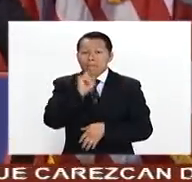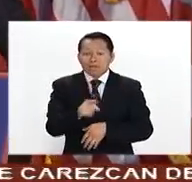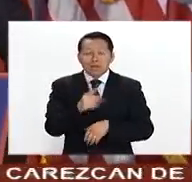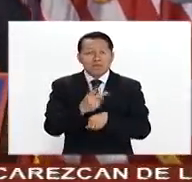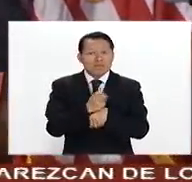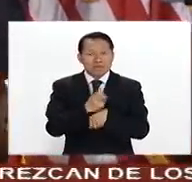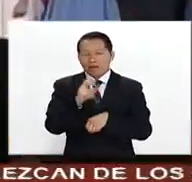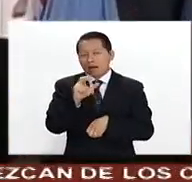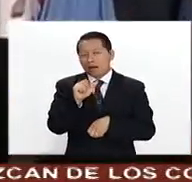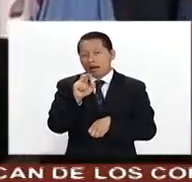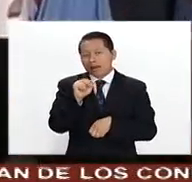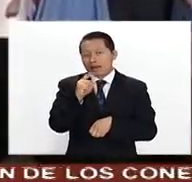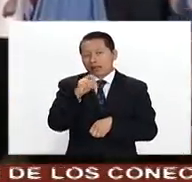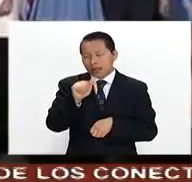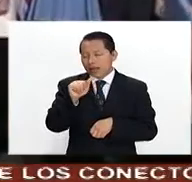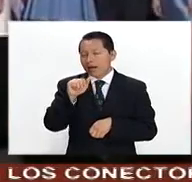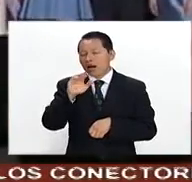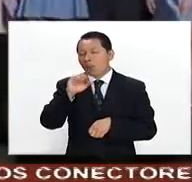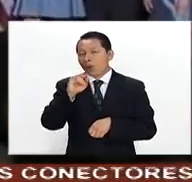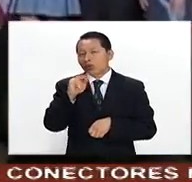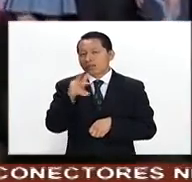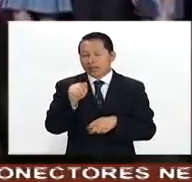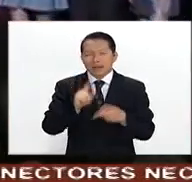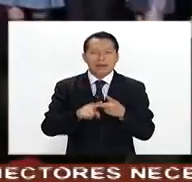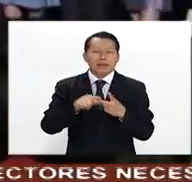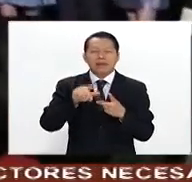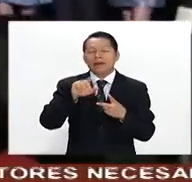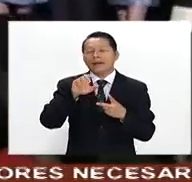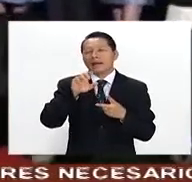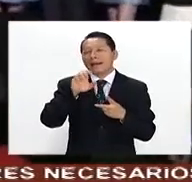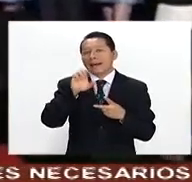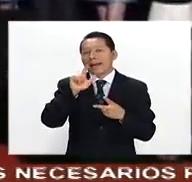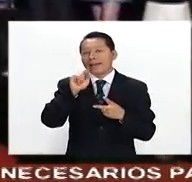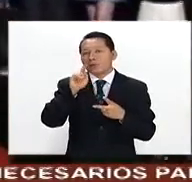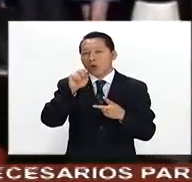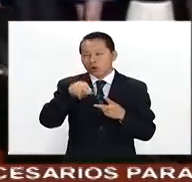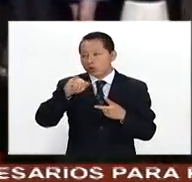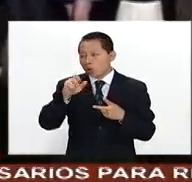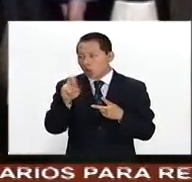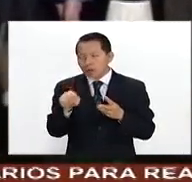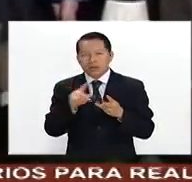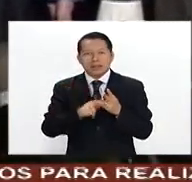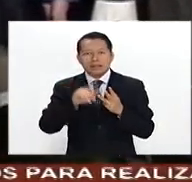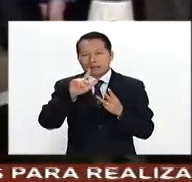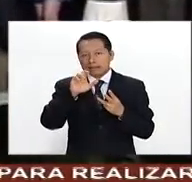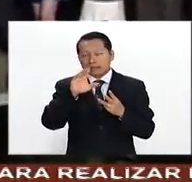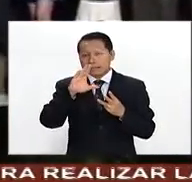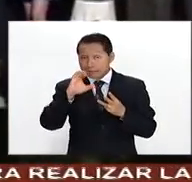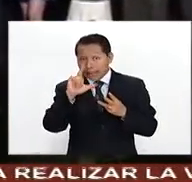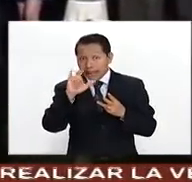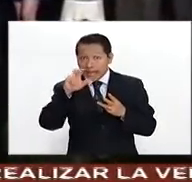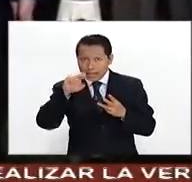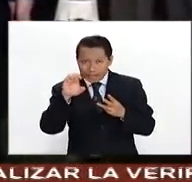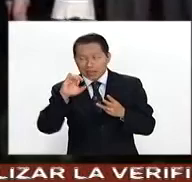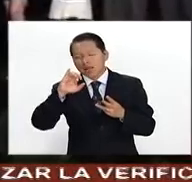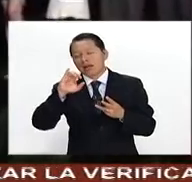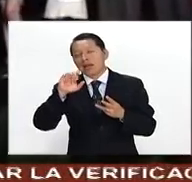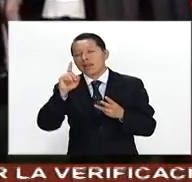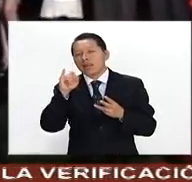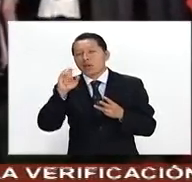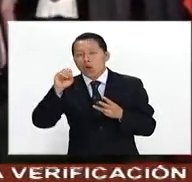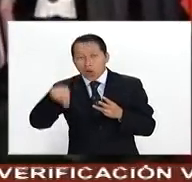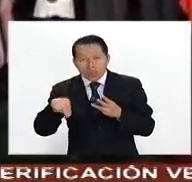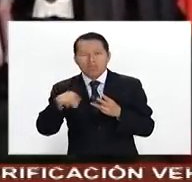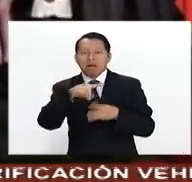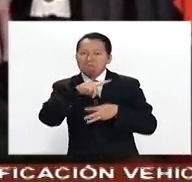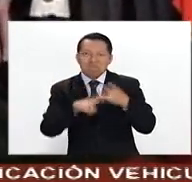Andrea Bocelli, a Elton John, a Celine Dion, y ellos dijeron: no, no vamos a participar en la toma